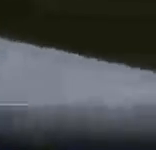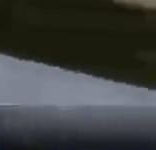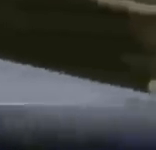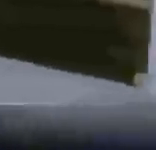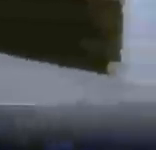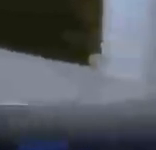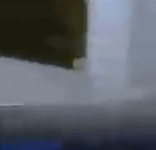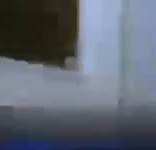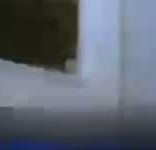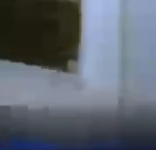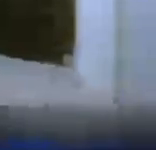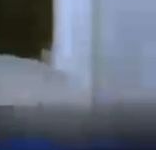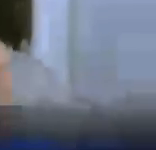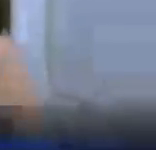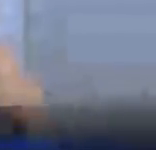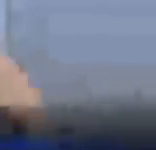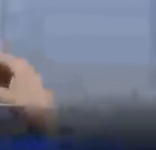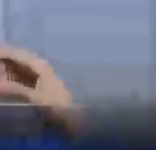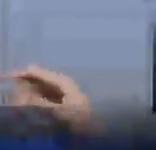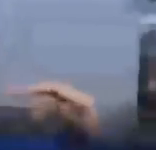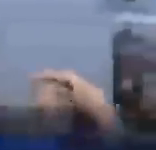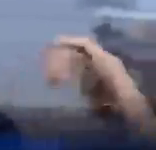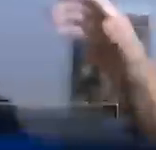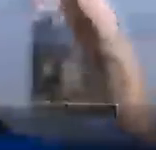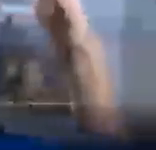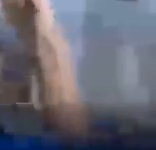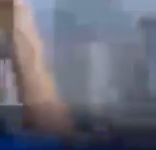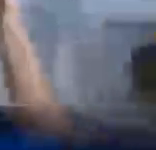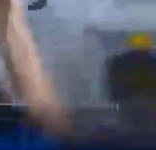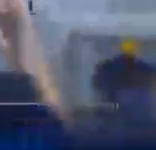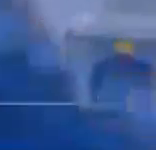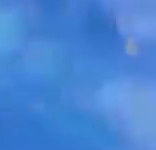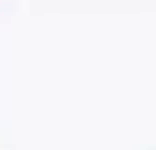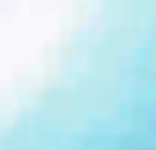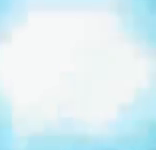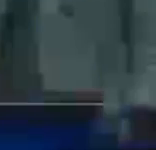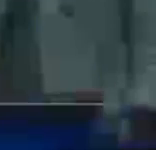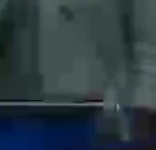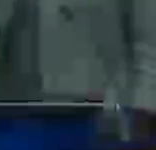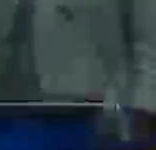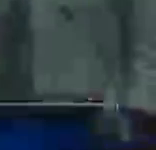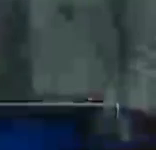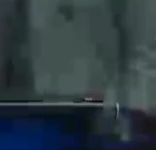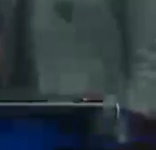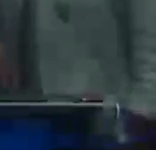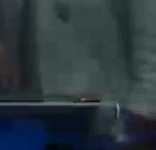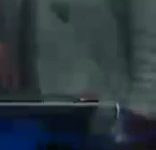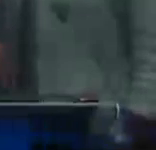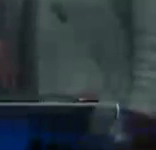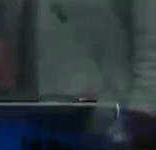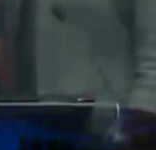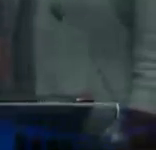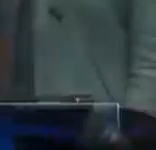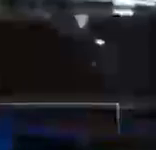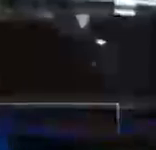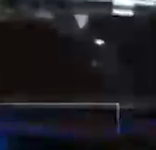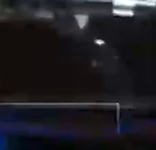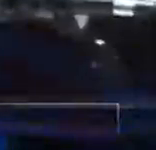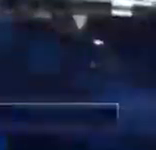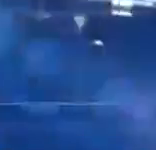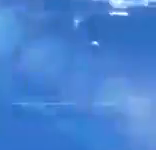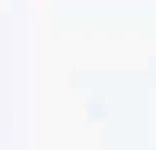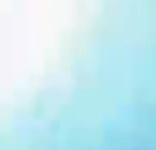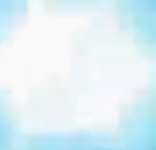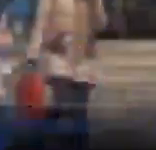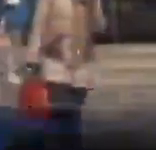El presidente de la República, Rafael Correa, inauguró el Museo de Carondelet. La Asamblea Nacional eligió a sus autoridades para el